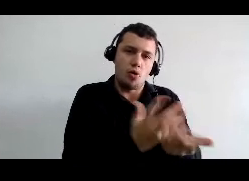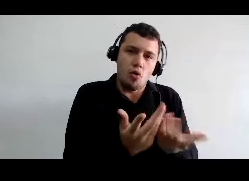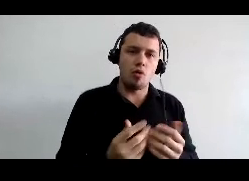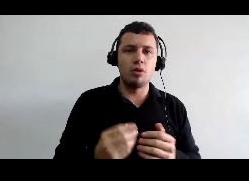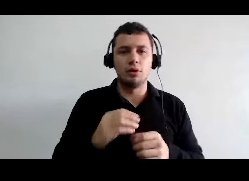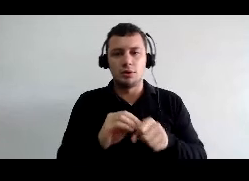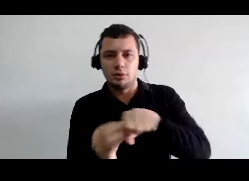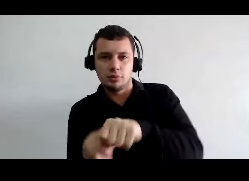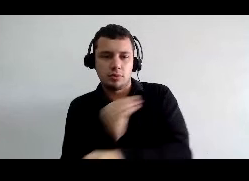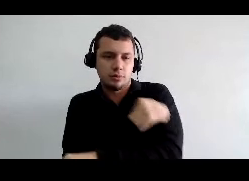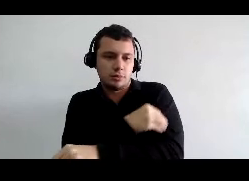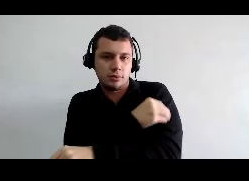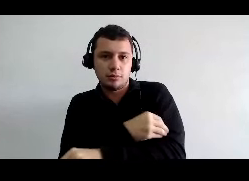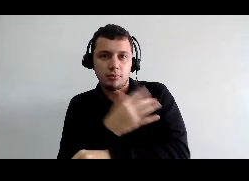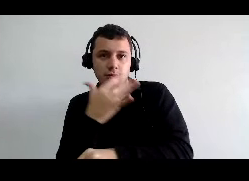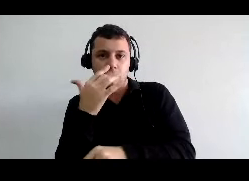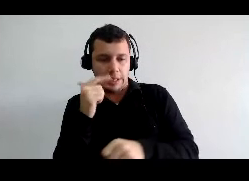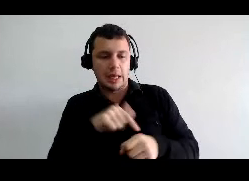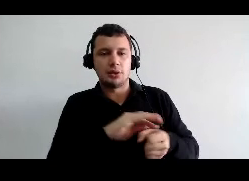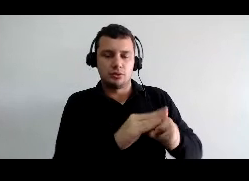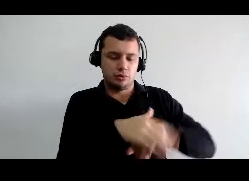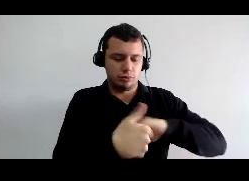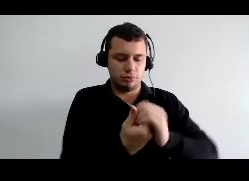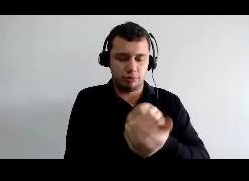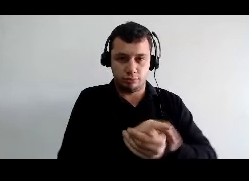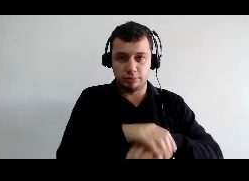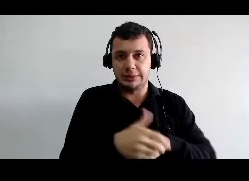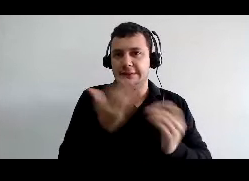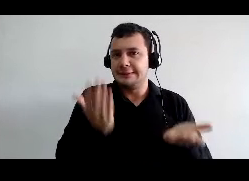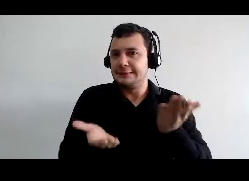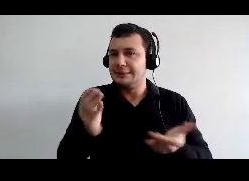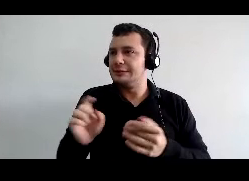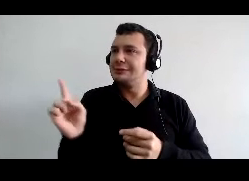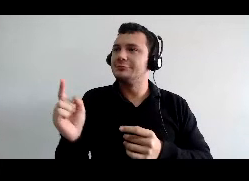depender también del volumen de pacientes que se tenga en esas áreas.